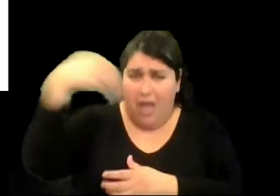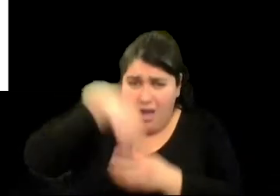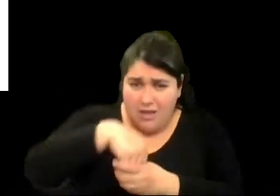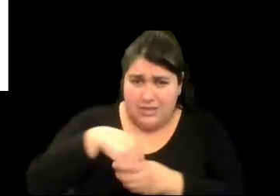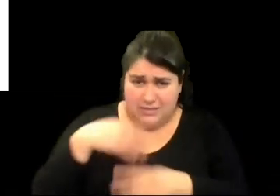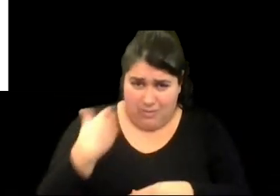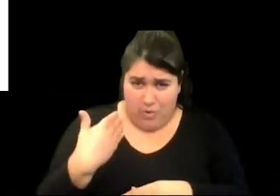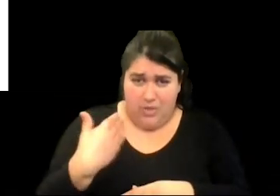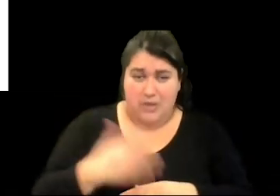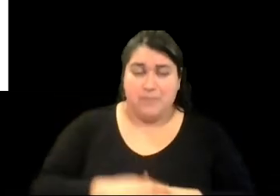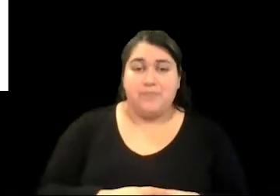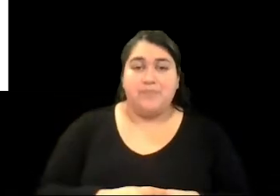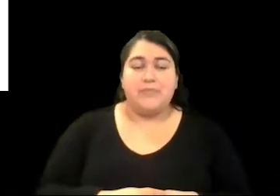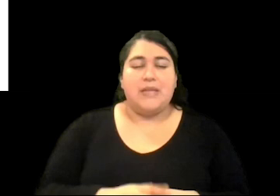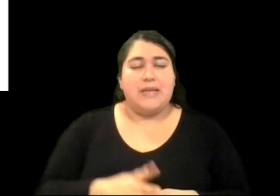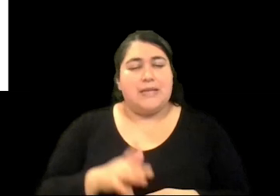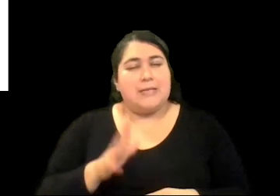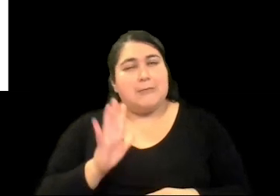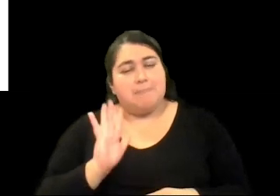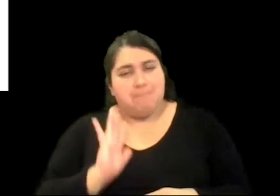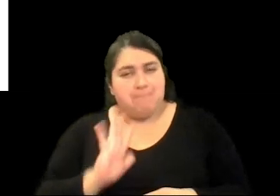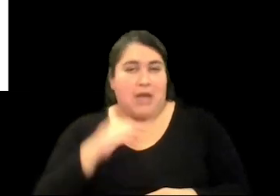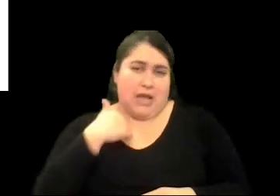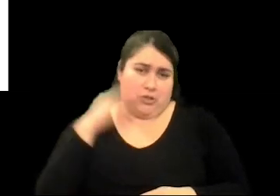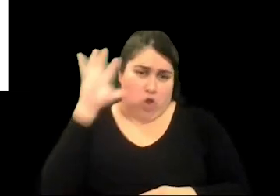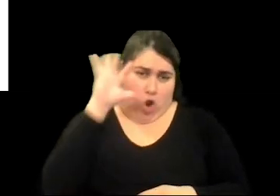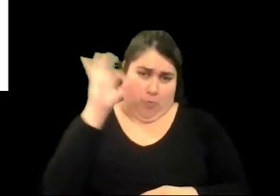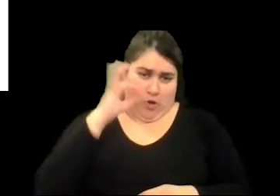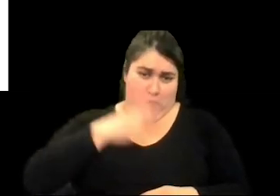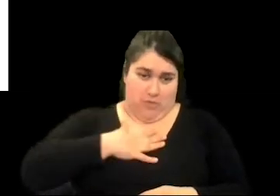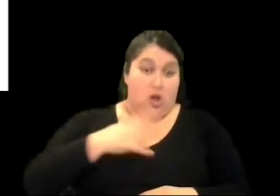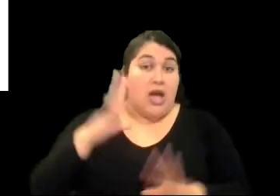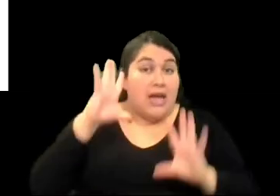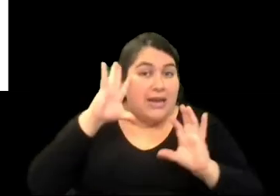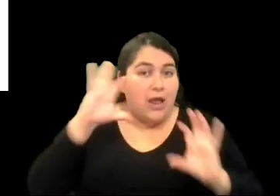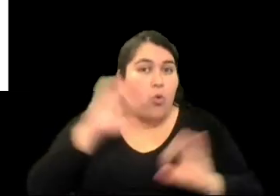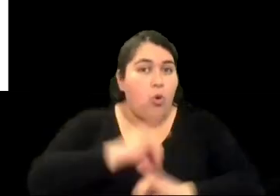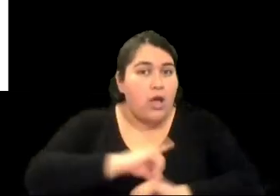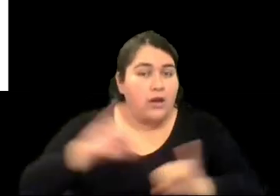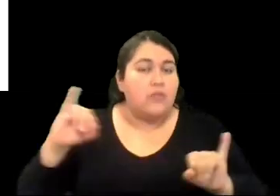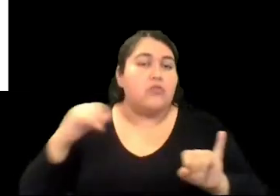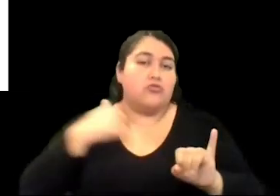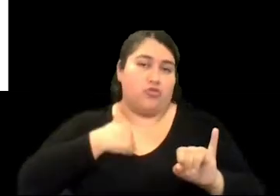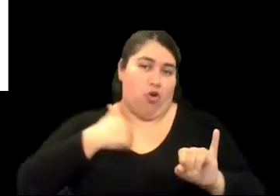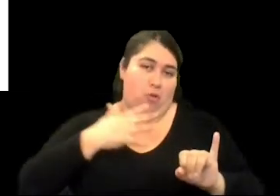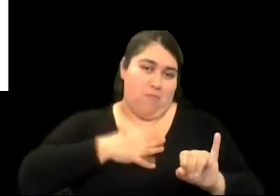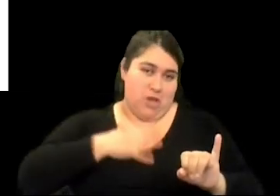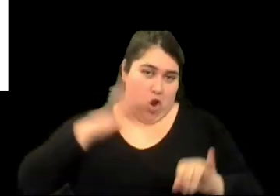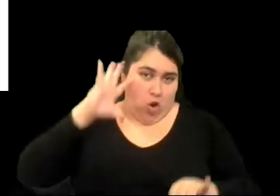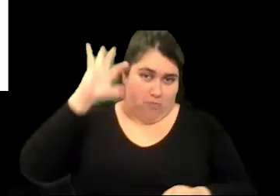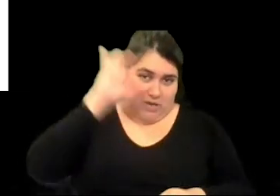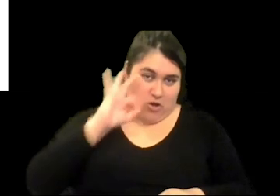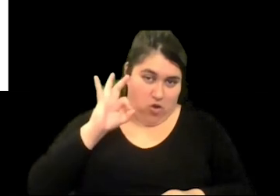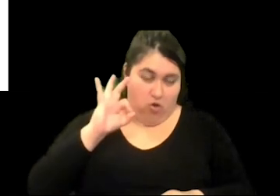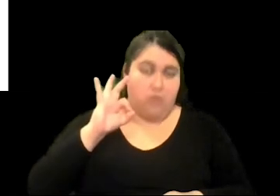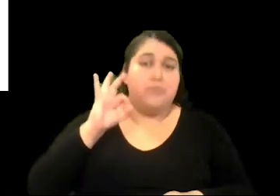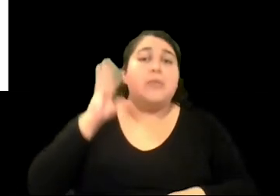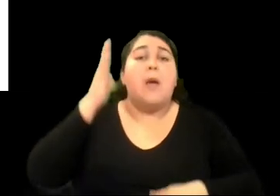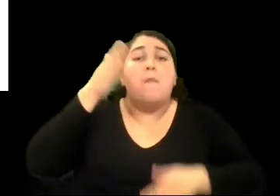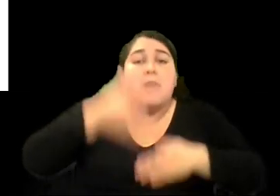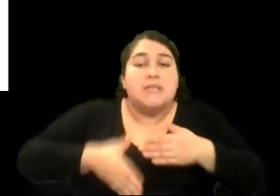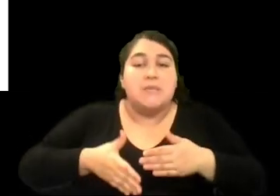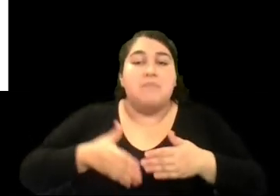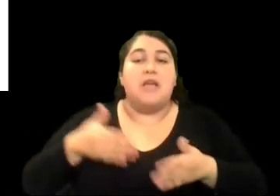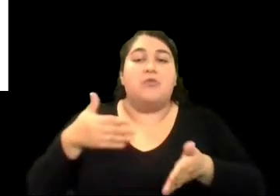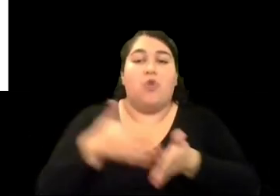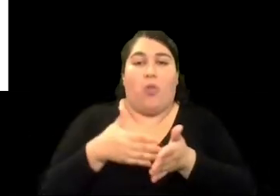Bueno, entiendo, y esto es una apreciación, recuerden que yo estoy hablando en carácter personal, que el vencimiento se sucedió